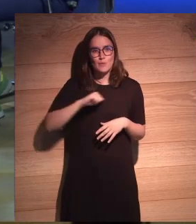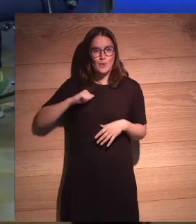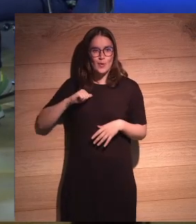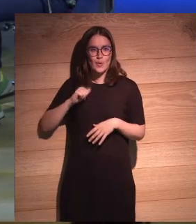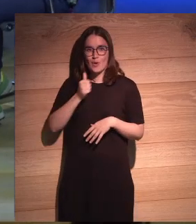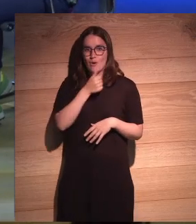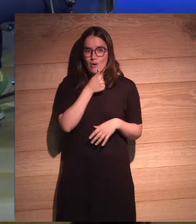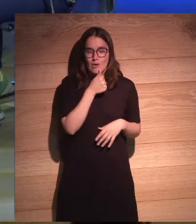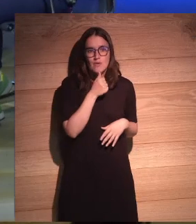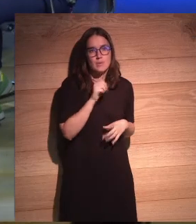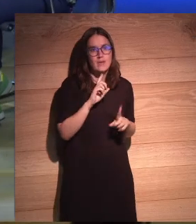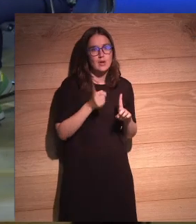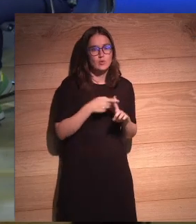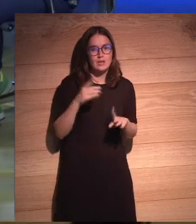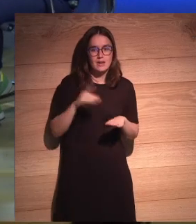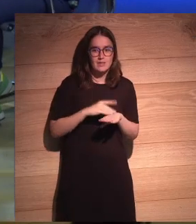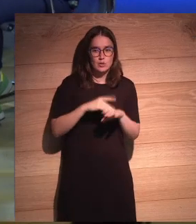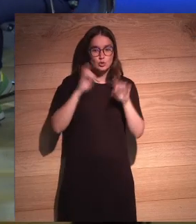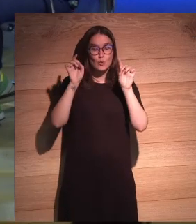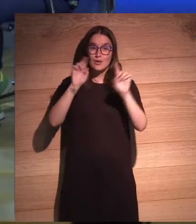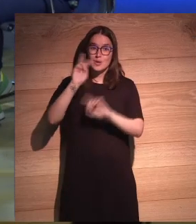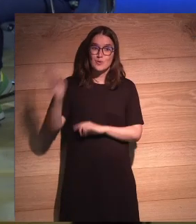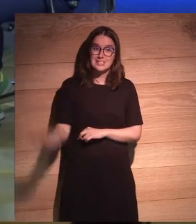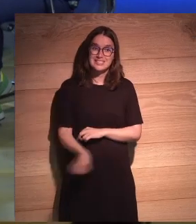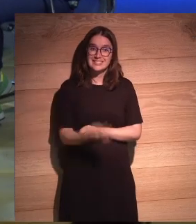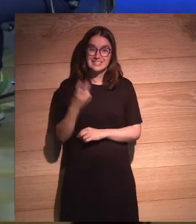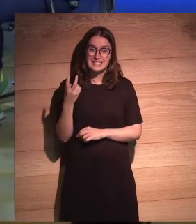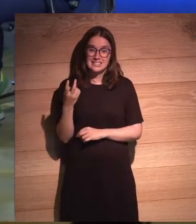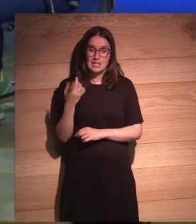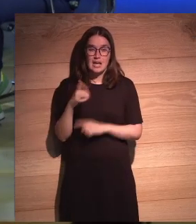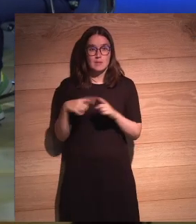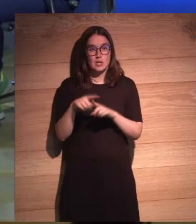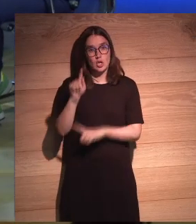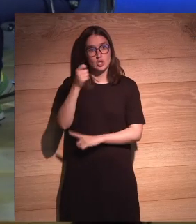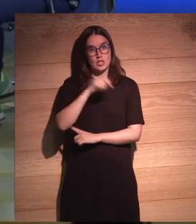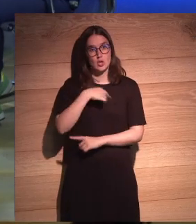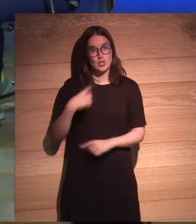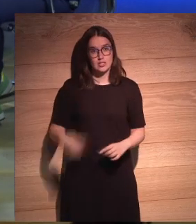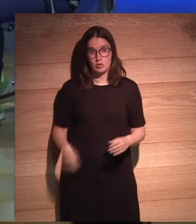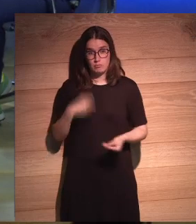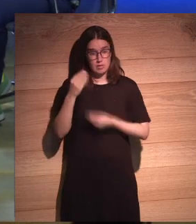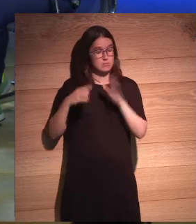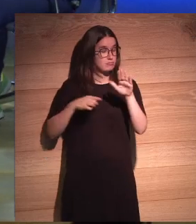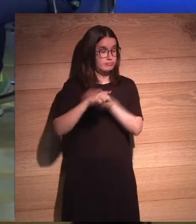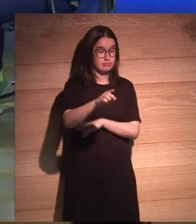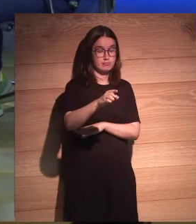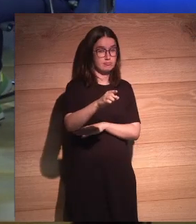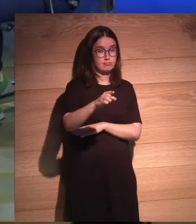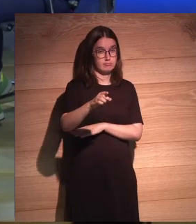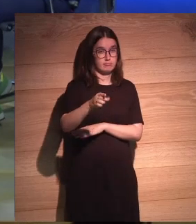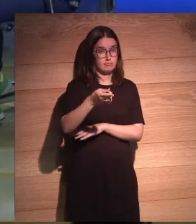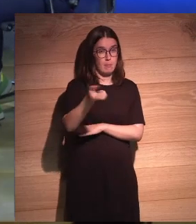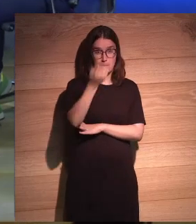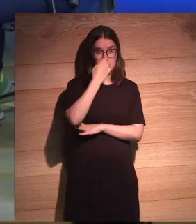privacidad, que nos permitan encontrar otros relatos educativos, etcétera? Aparte de lo que logran los chinos, que yo creo que están muchísimo por delante, muy por